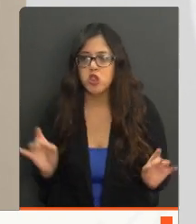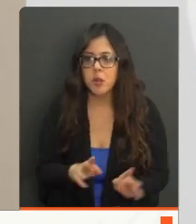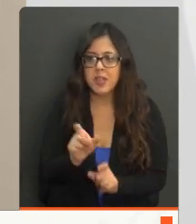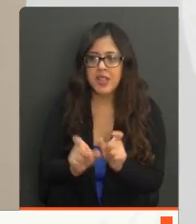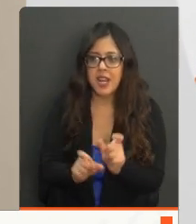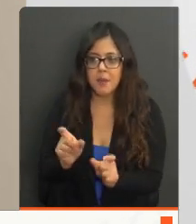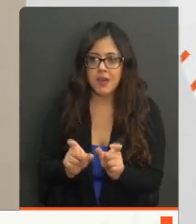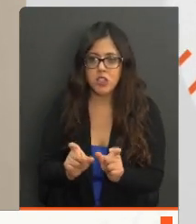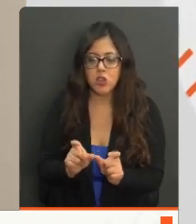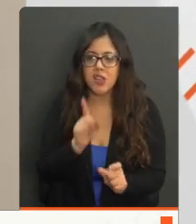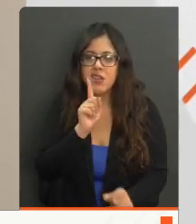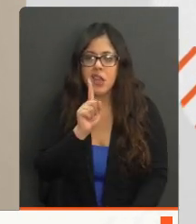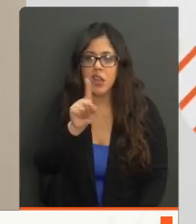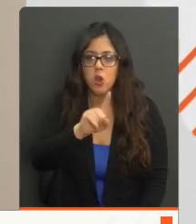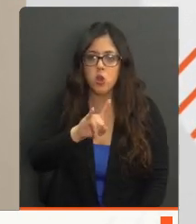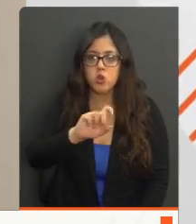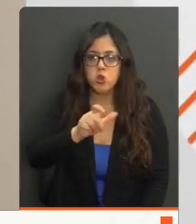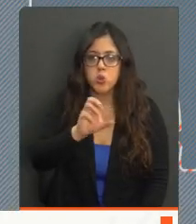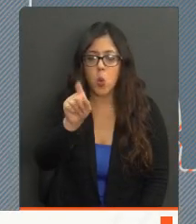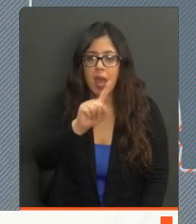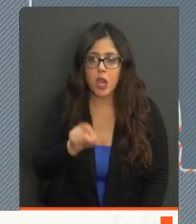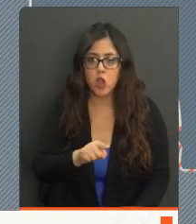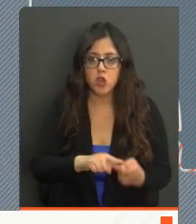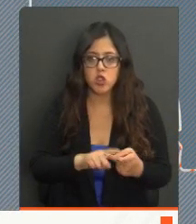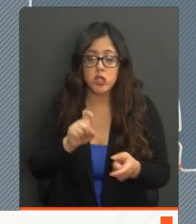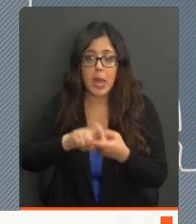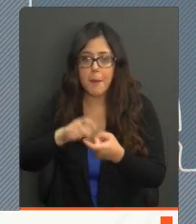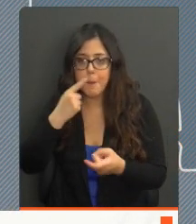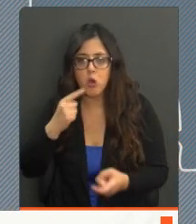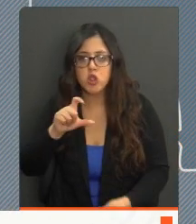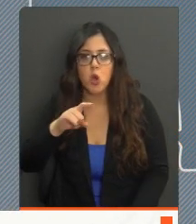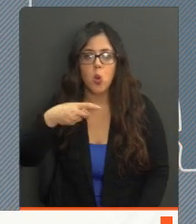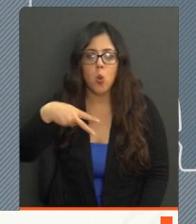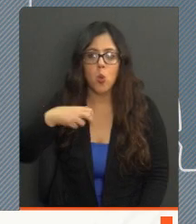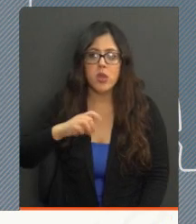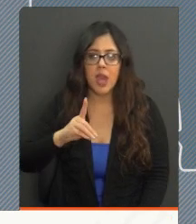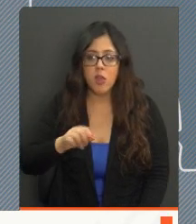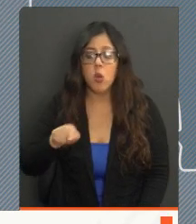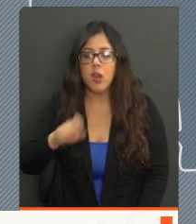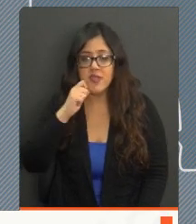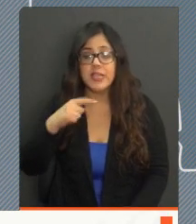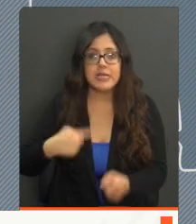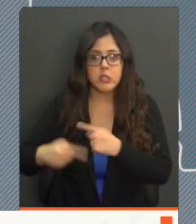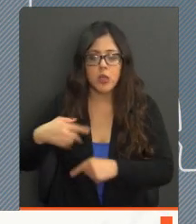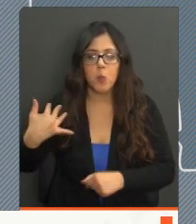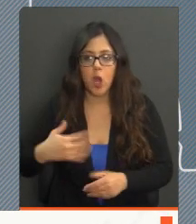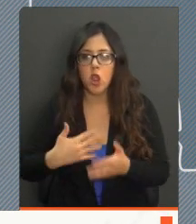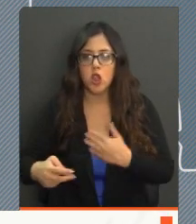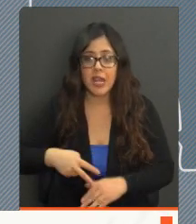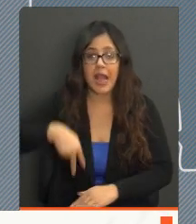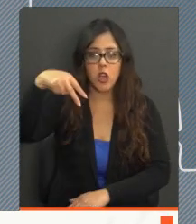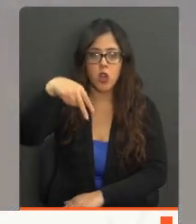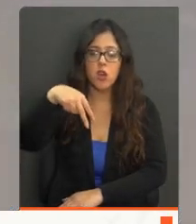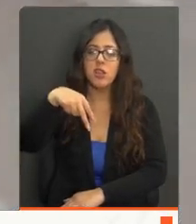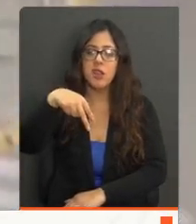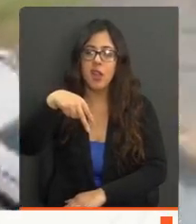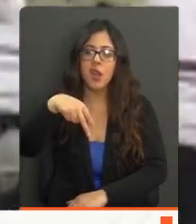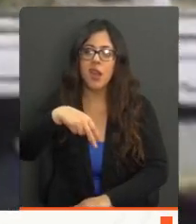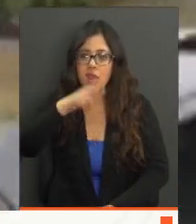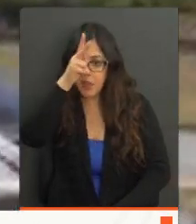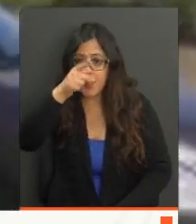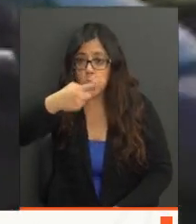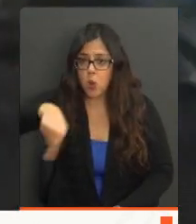suegro su esposo y cuñado la historia rem esté a chiclayo una ciudad del norte peruano aquí todos están consternados